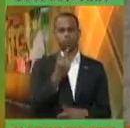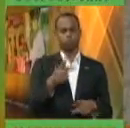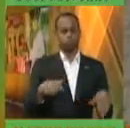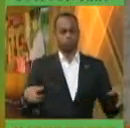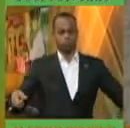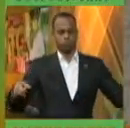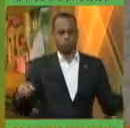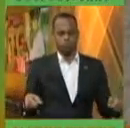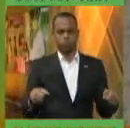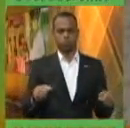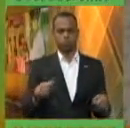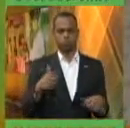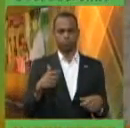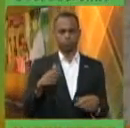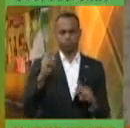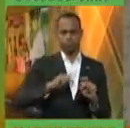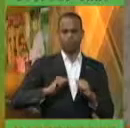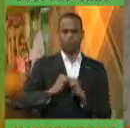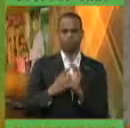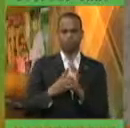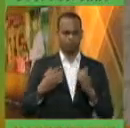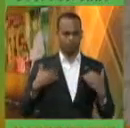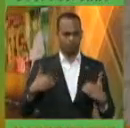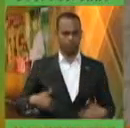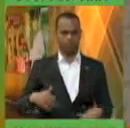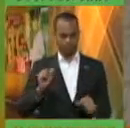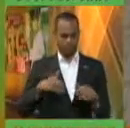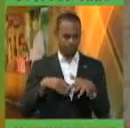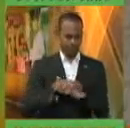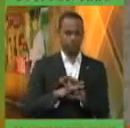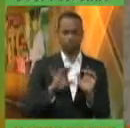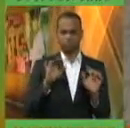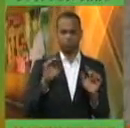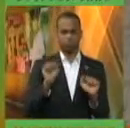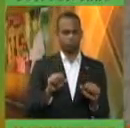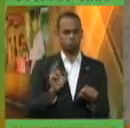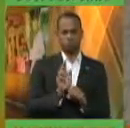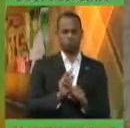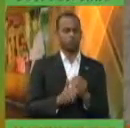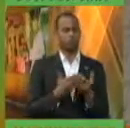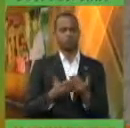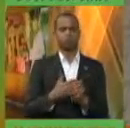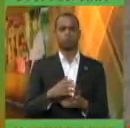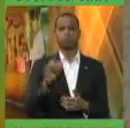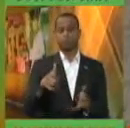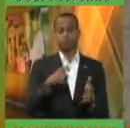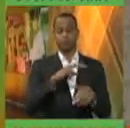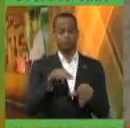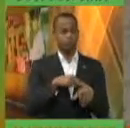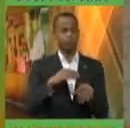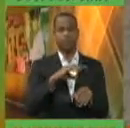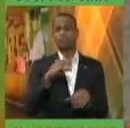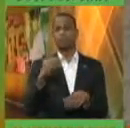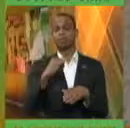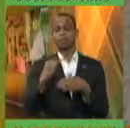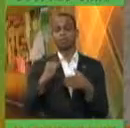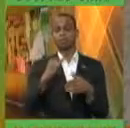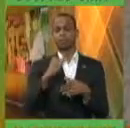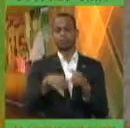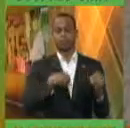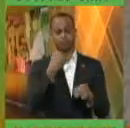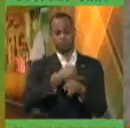apoyo debe cumplir digamos con las especificaciones técnicas tanto internacionales como nacionales y